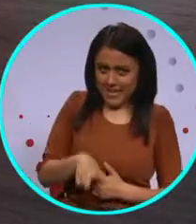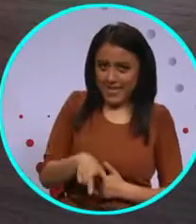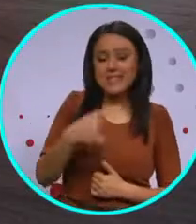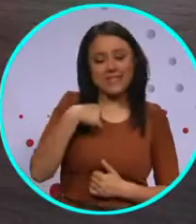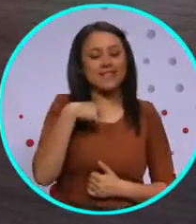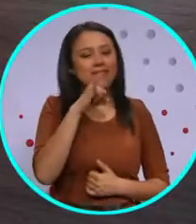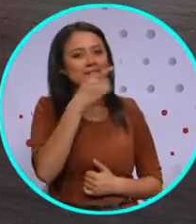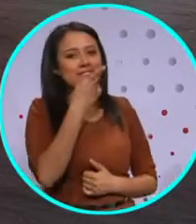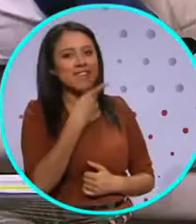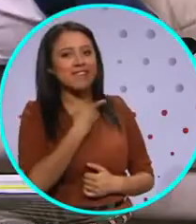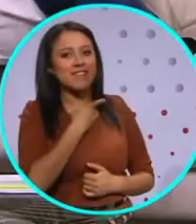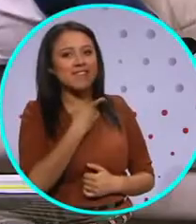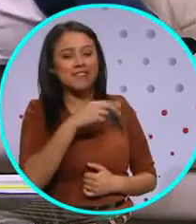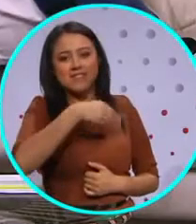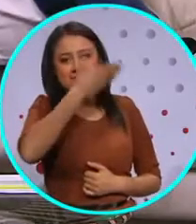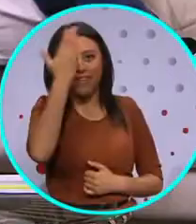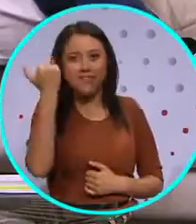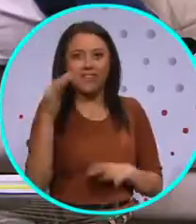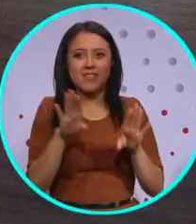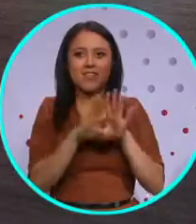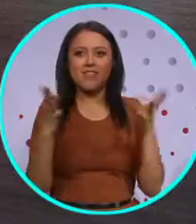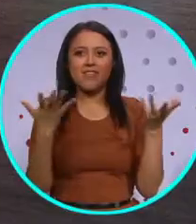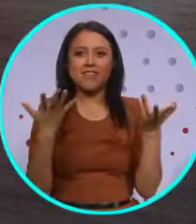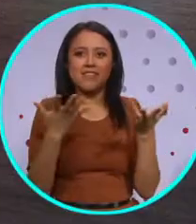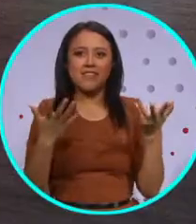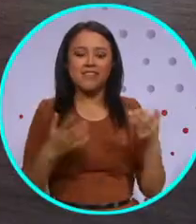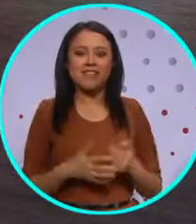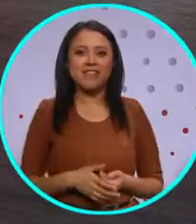si le conoce como él es así